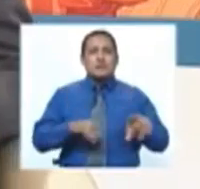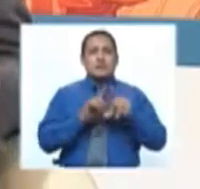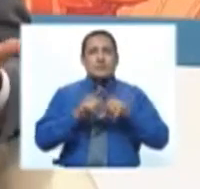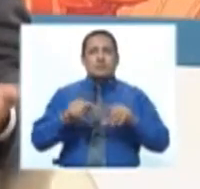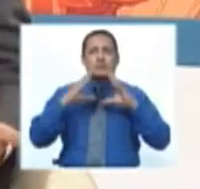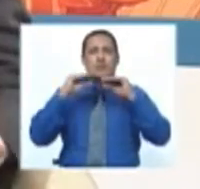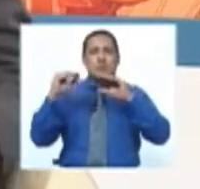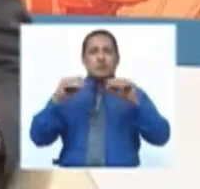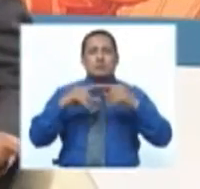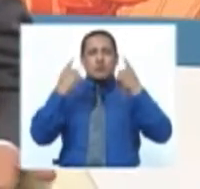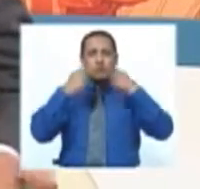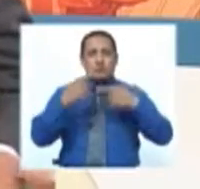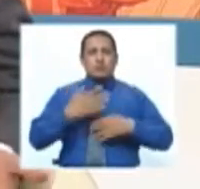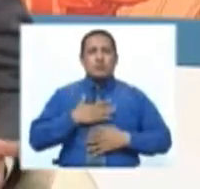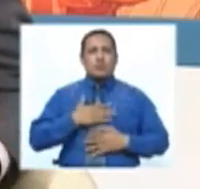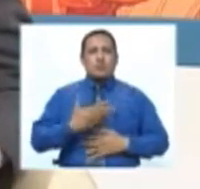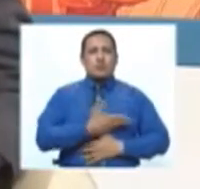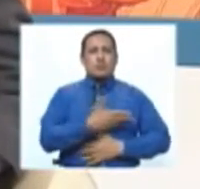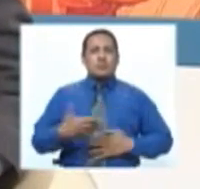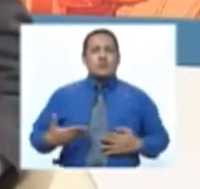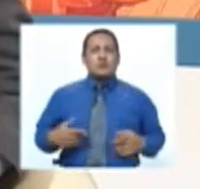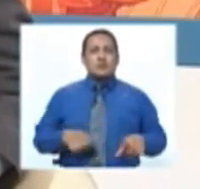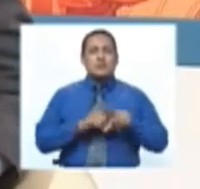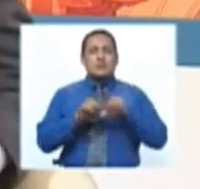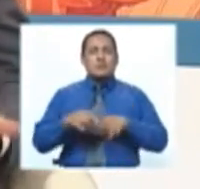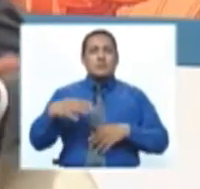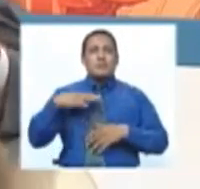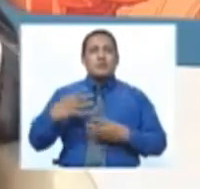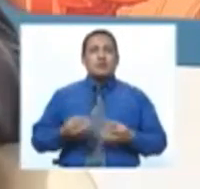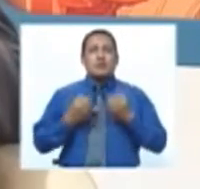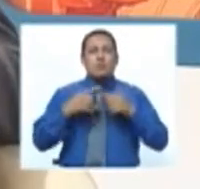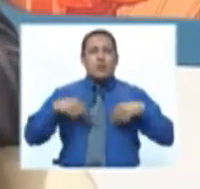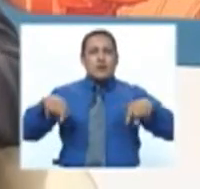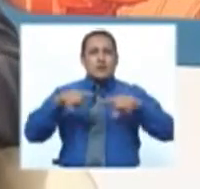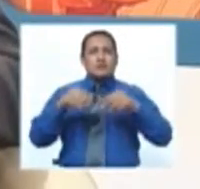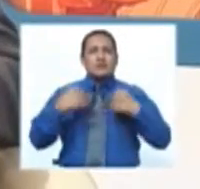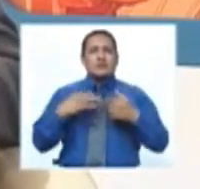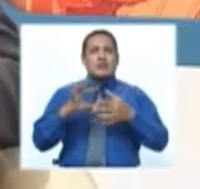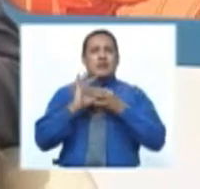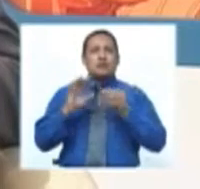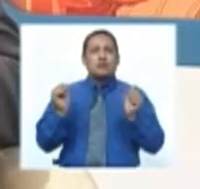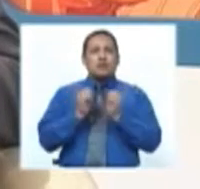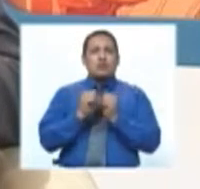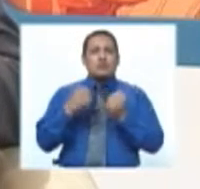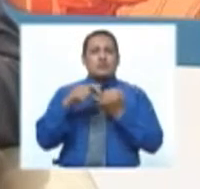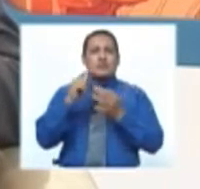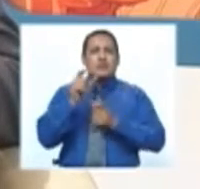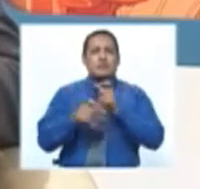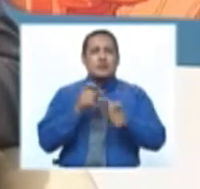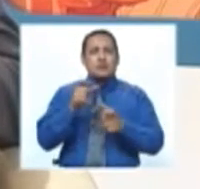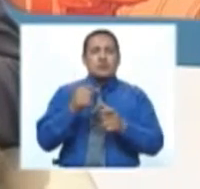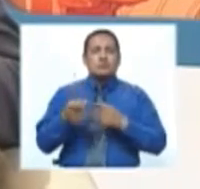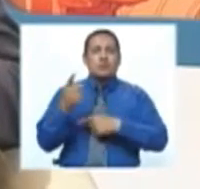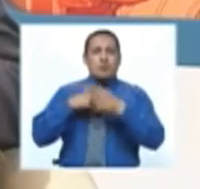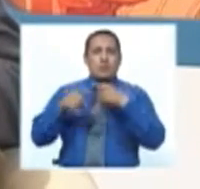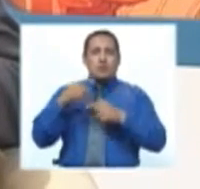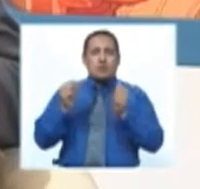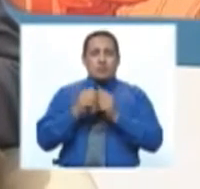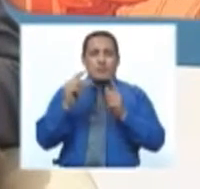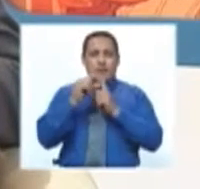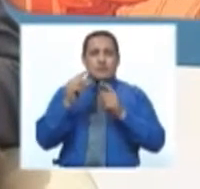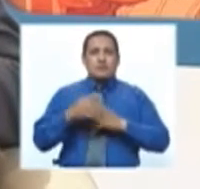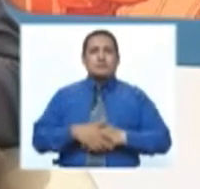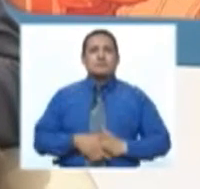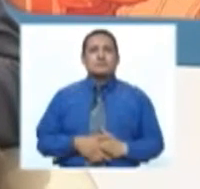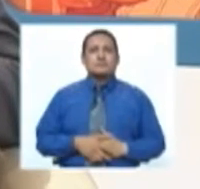hemos hablado de los bienes de dominio público, los bienes de dominio privado y de cómo estos tienen relación con los ciudadanos. Volvemos con las frases